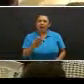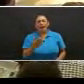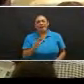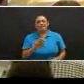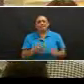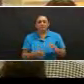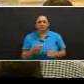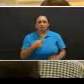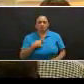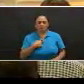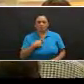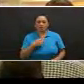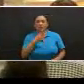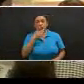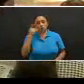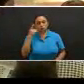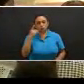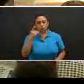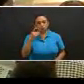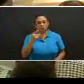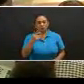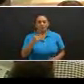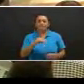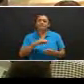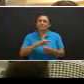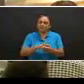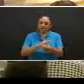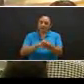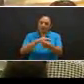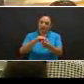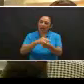ahorita puliendo un poquito en la paciencia.